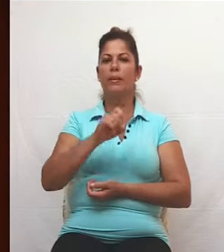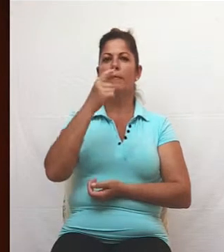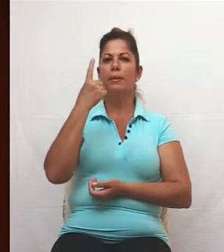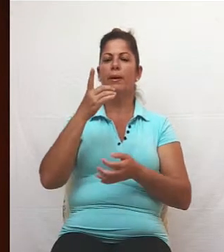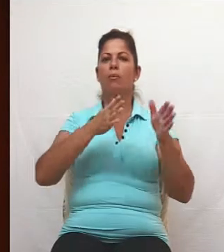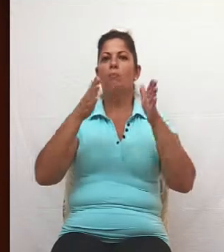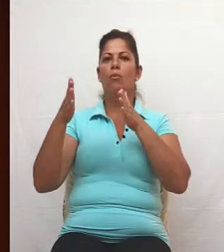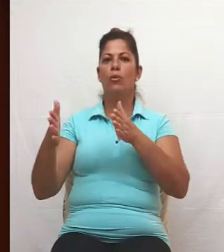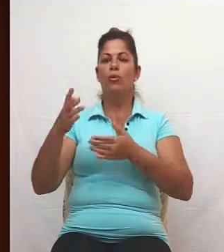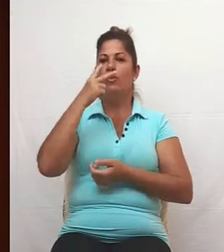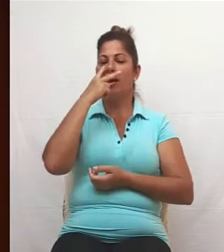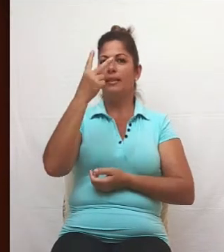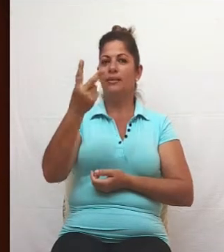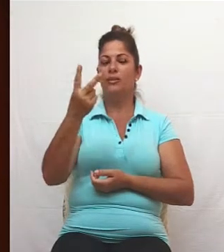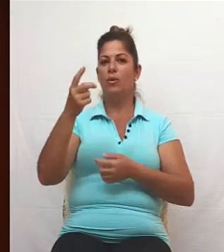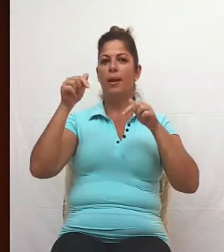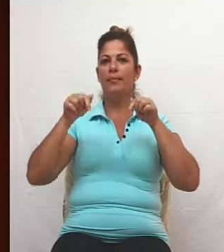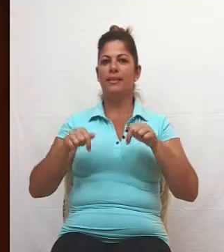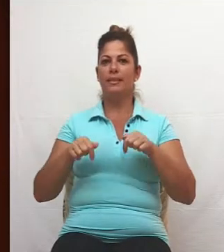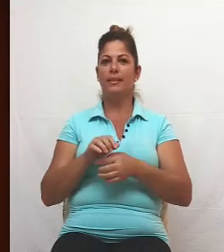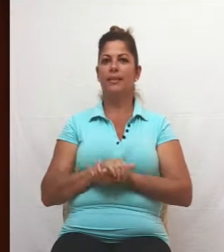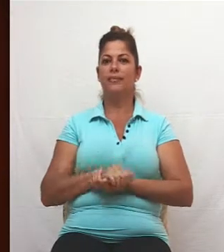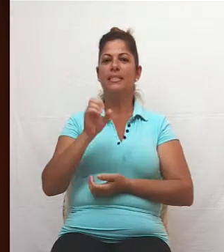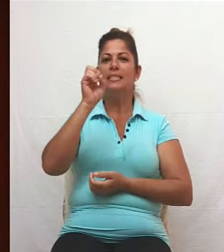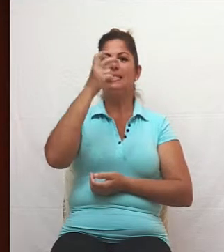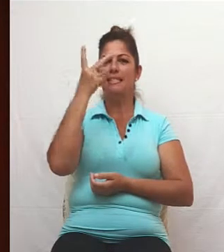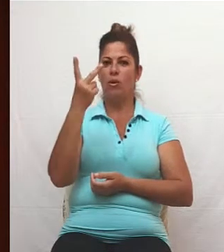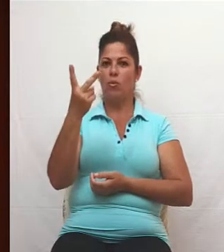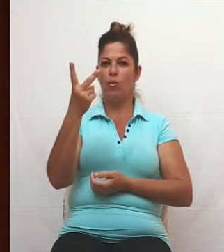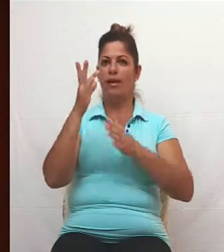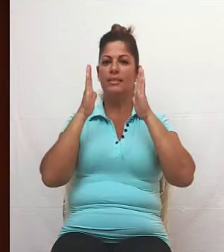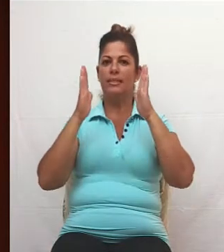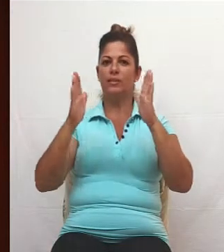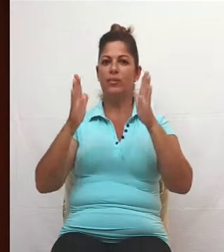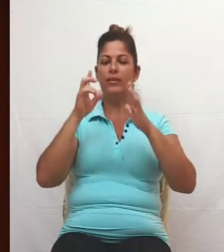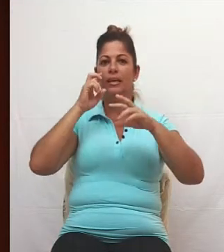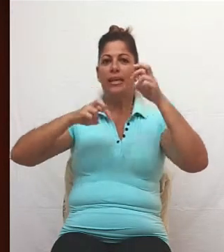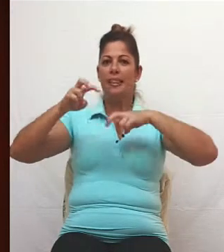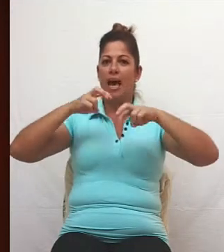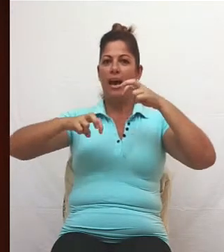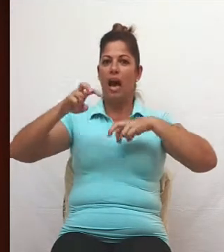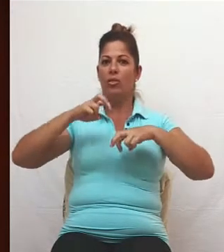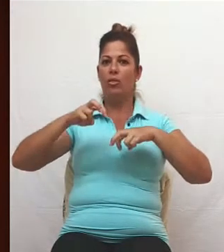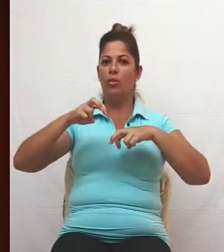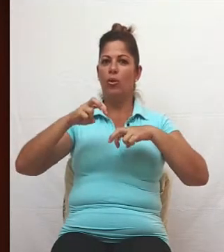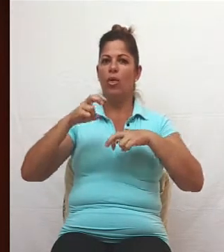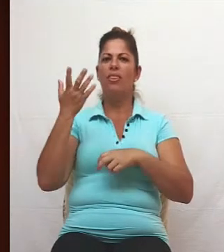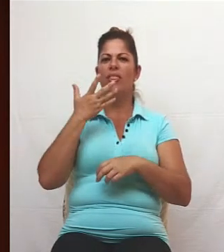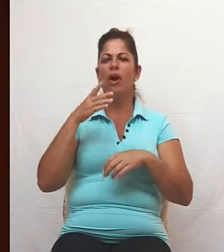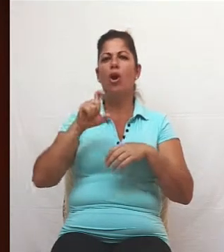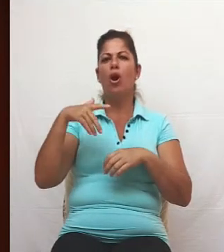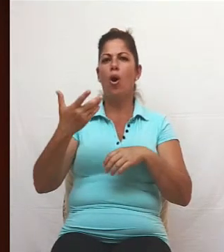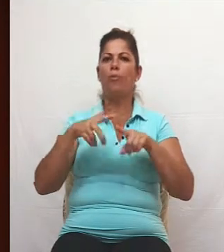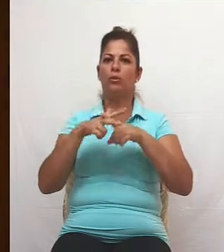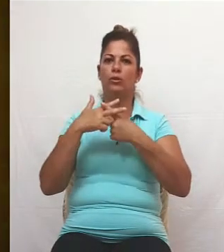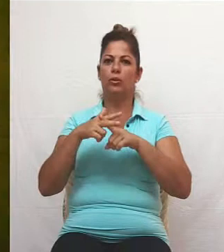el primer módulo de atención al presente segunda sesión e indagando acerca de